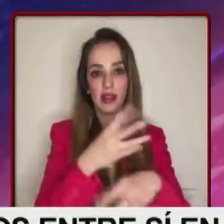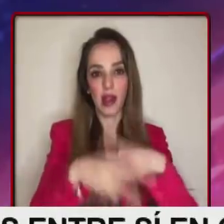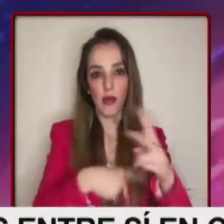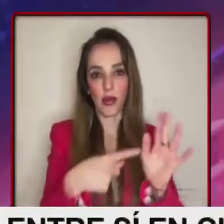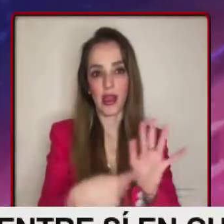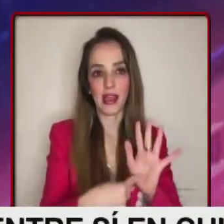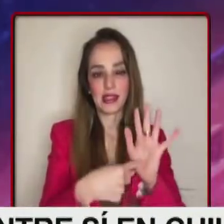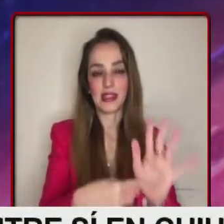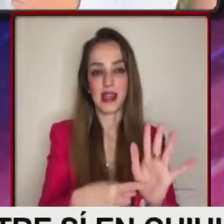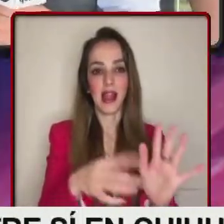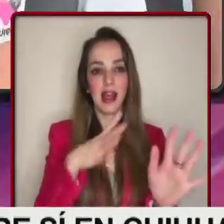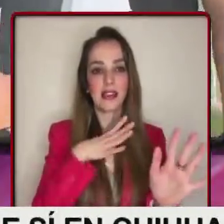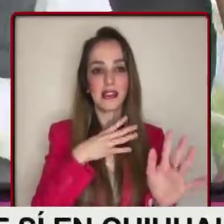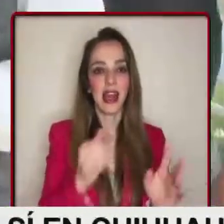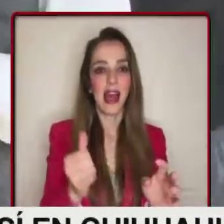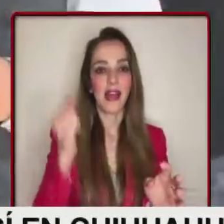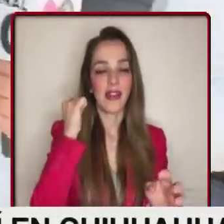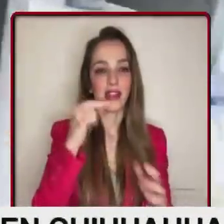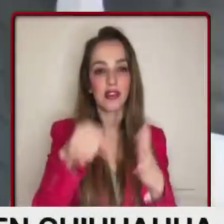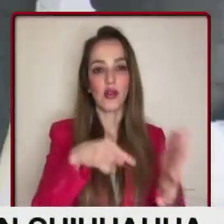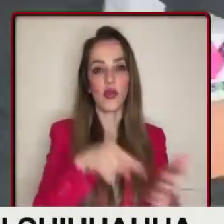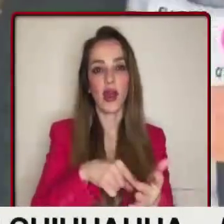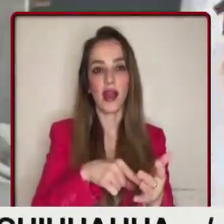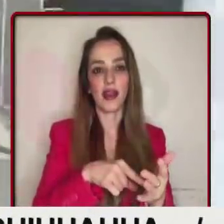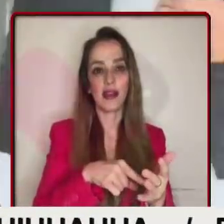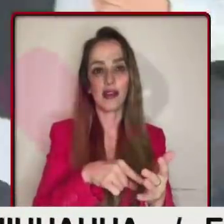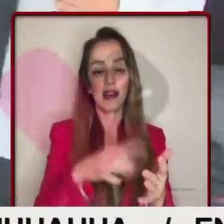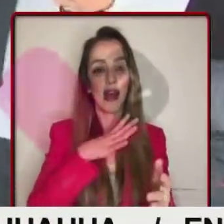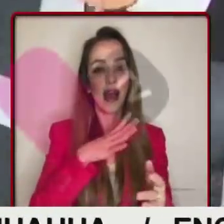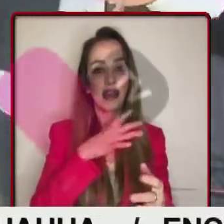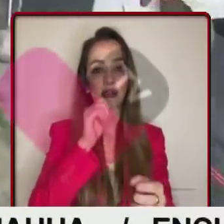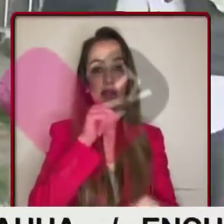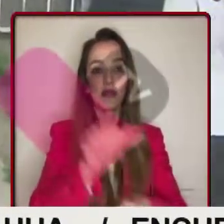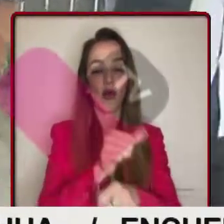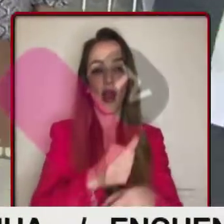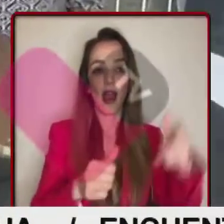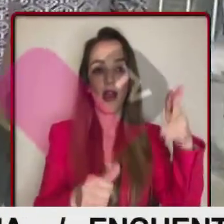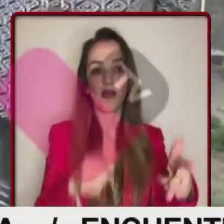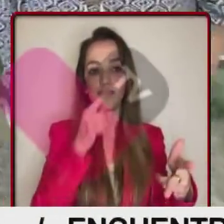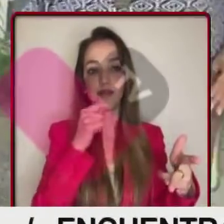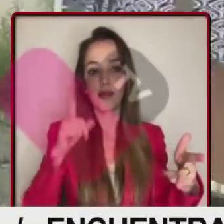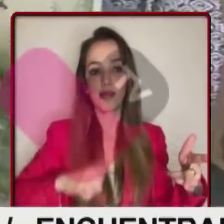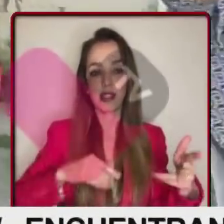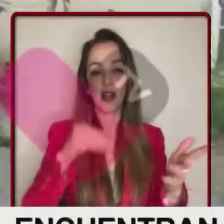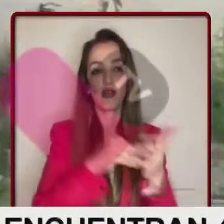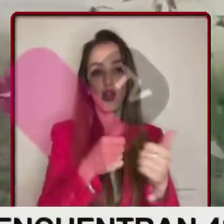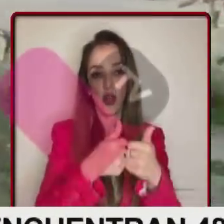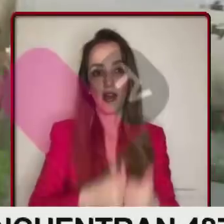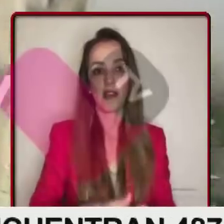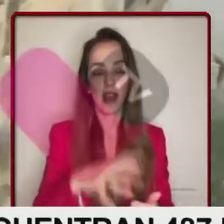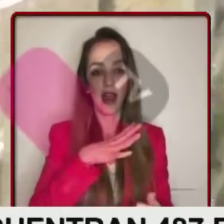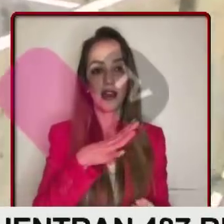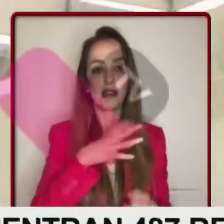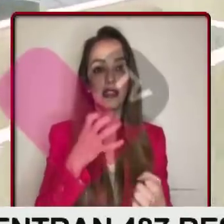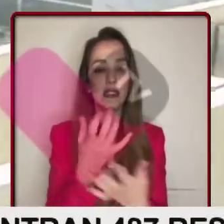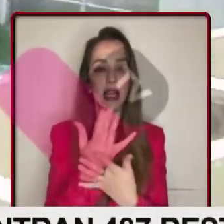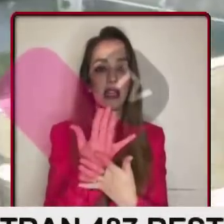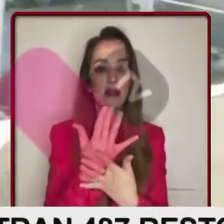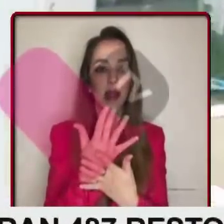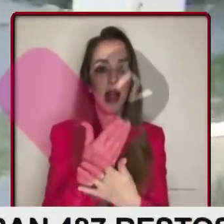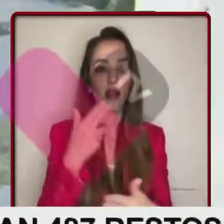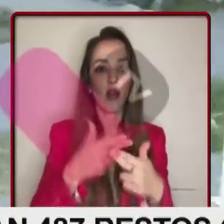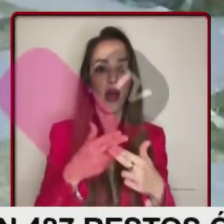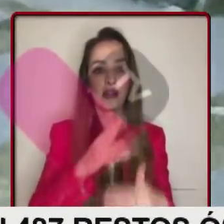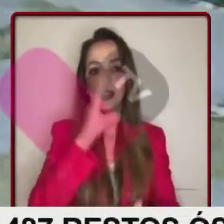aquí detrás de nosotros la unidad de la fiscalía. Ellos se encuentran aquí en el lugar, me imagino, esperando a que terminemos de platicar